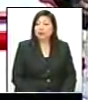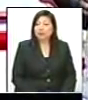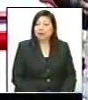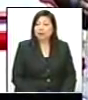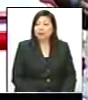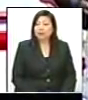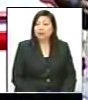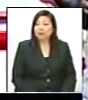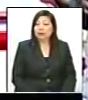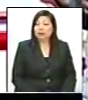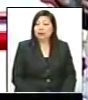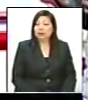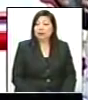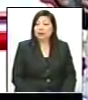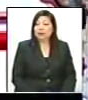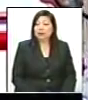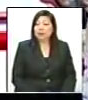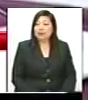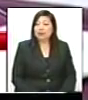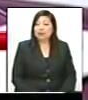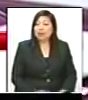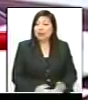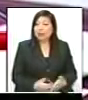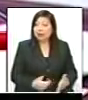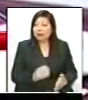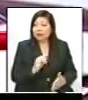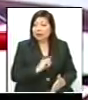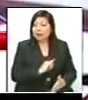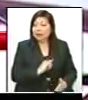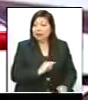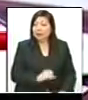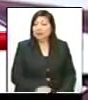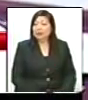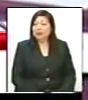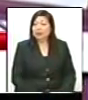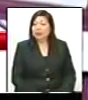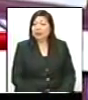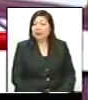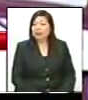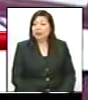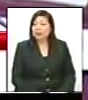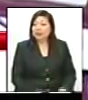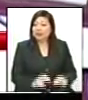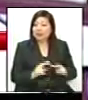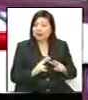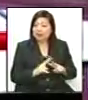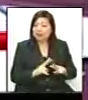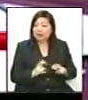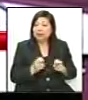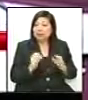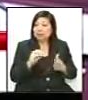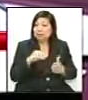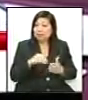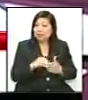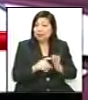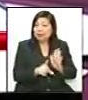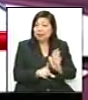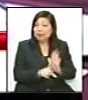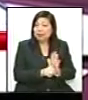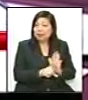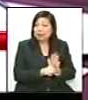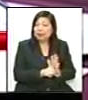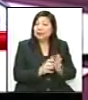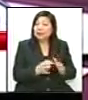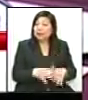presidente. Presidente, creo, ante la situación en la que estamos analizando esta propuesta legislativa,